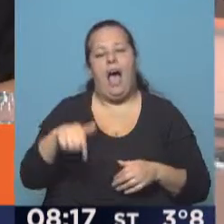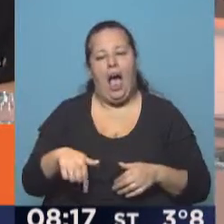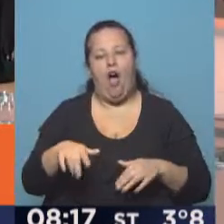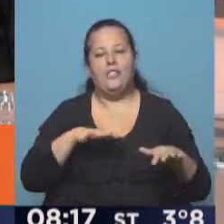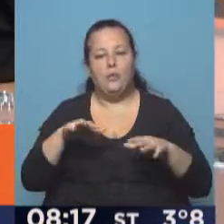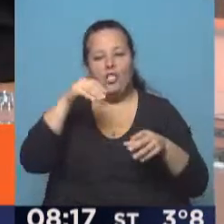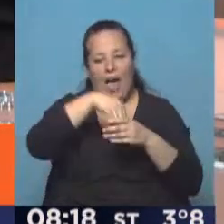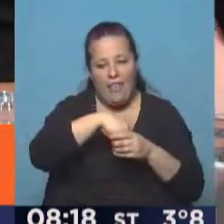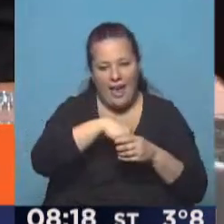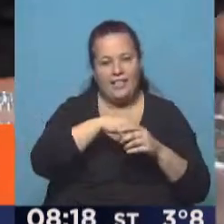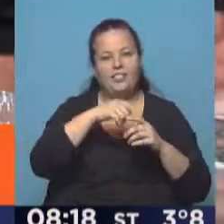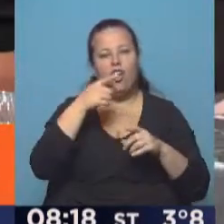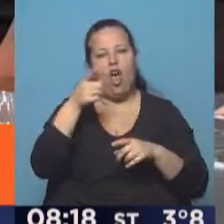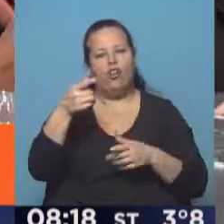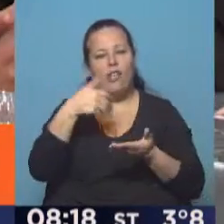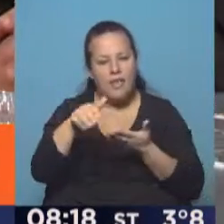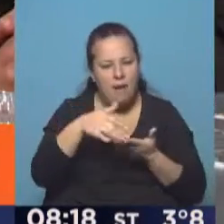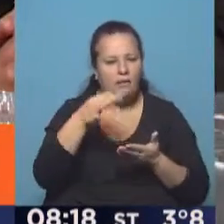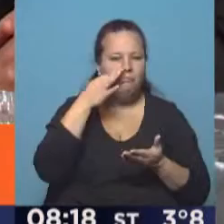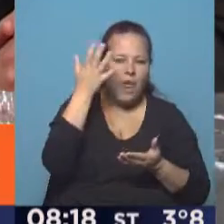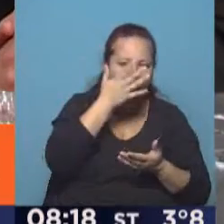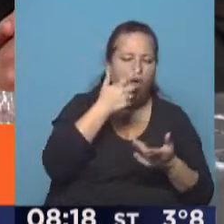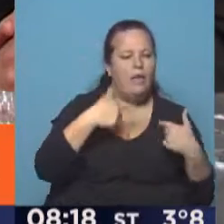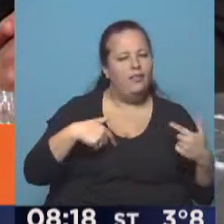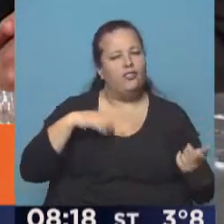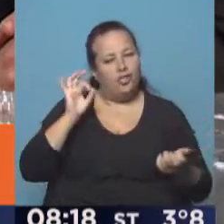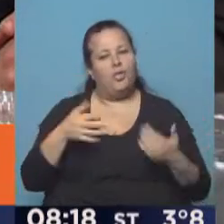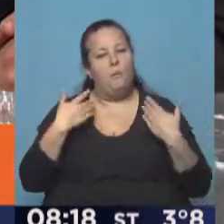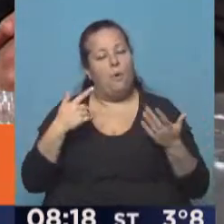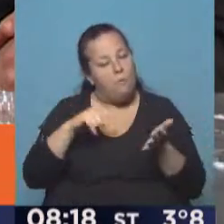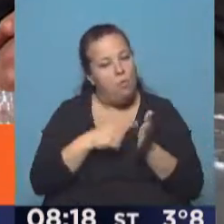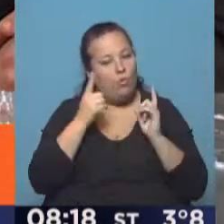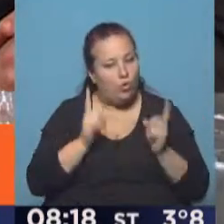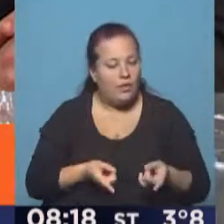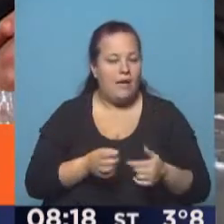situación interracial tan grande que se está viviendo, entiendo que ese puede ser un punto